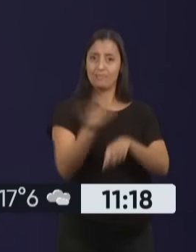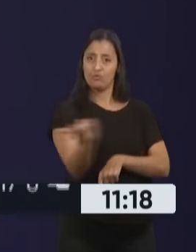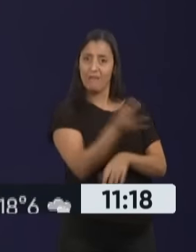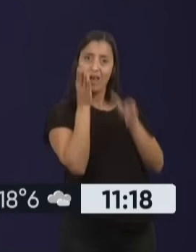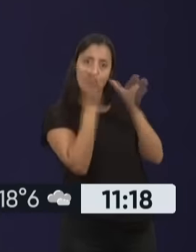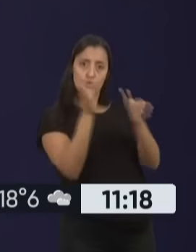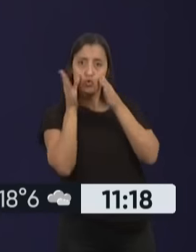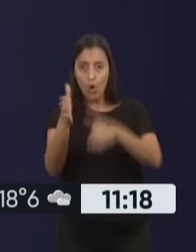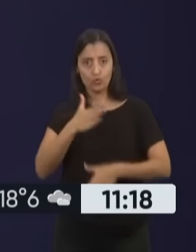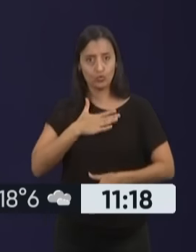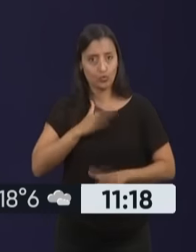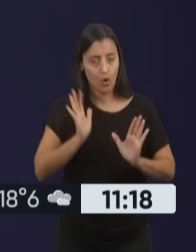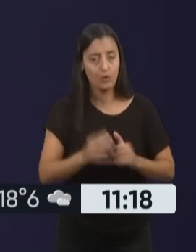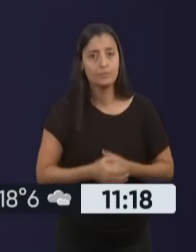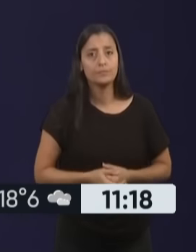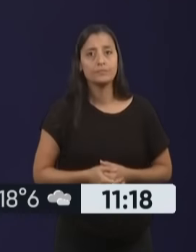órbita